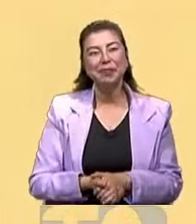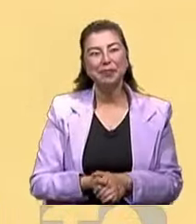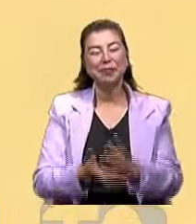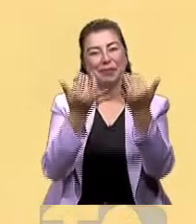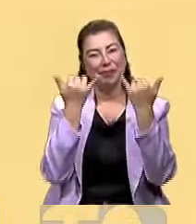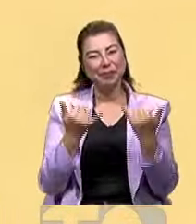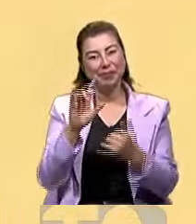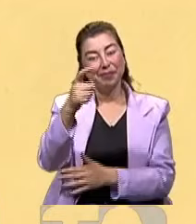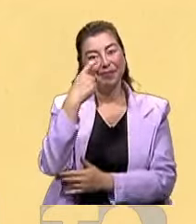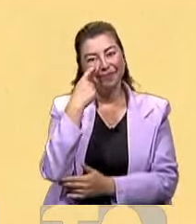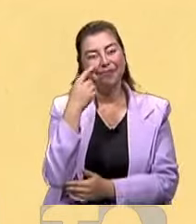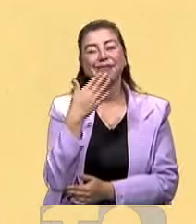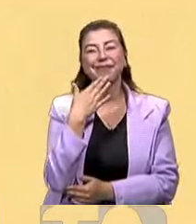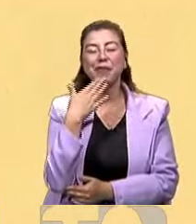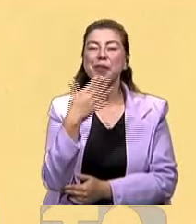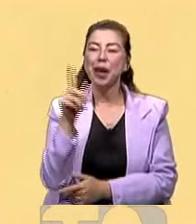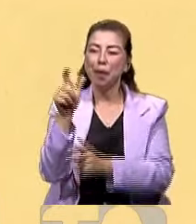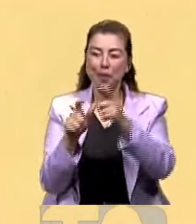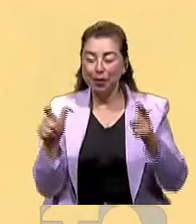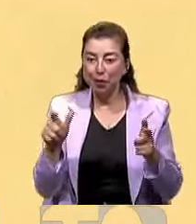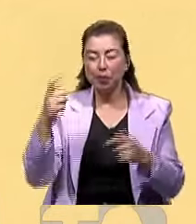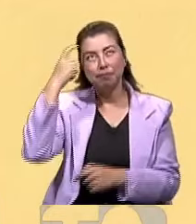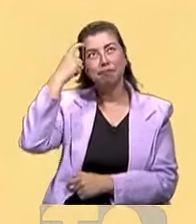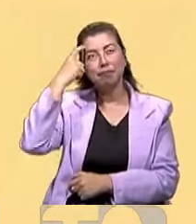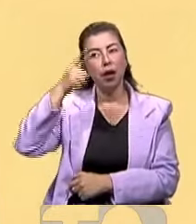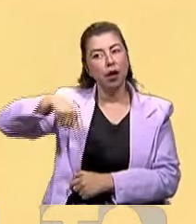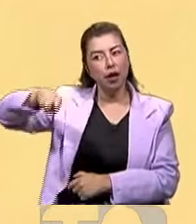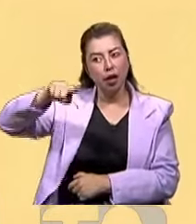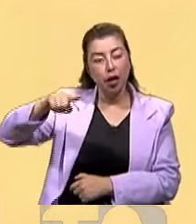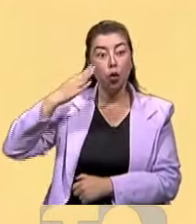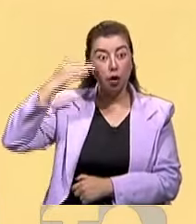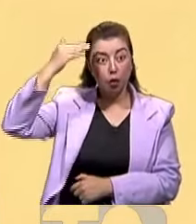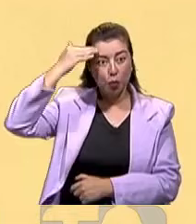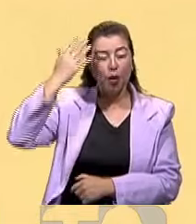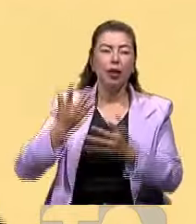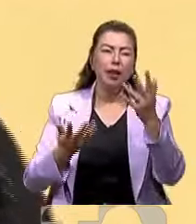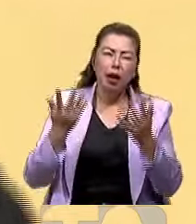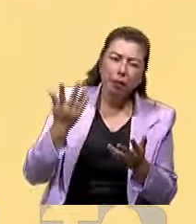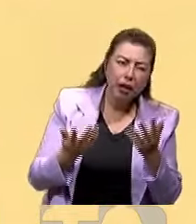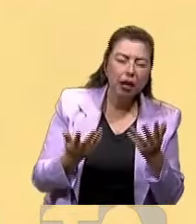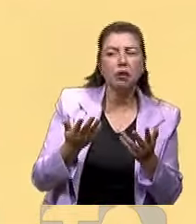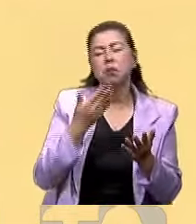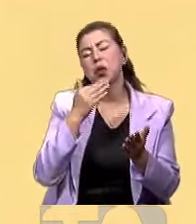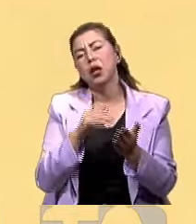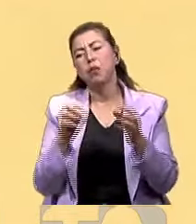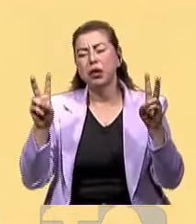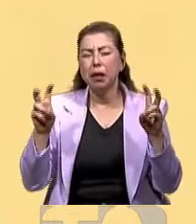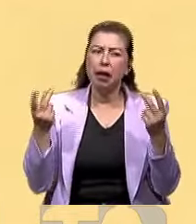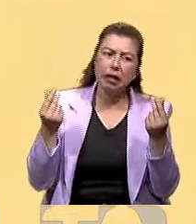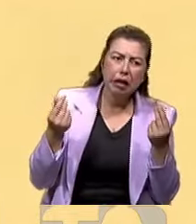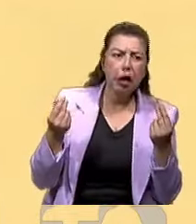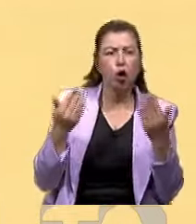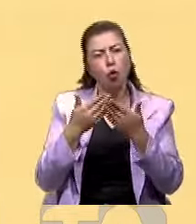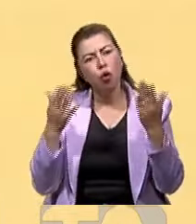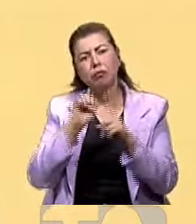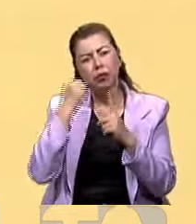pensada en personas mayores de 18 años que en algún momento, generalmente por condiciones de desigualdad, no pudieron terminar sus